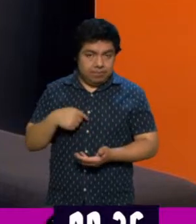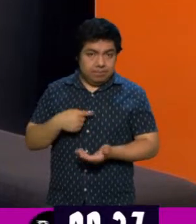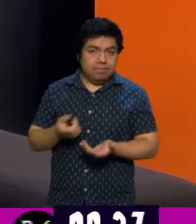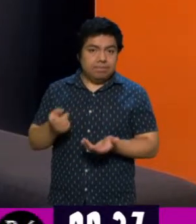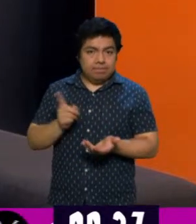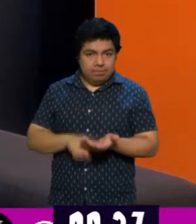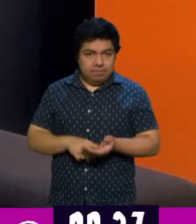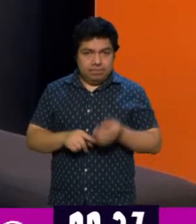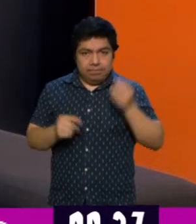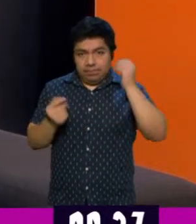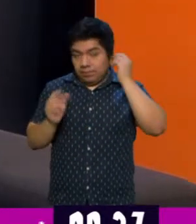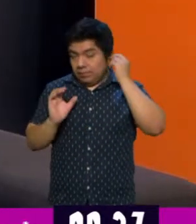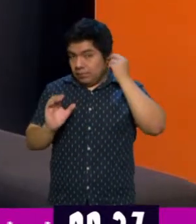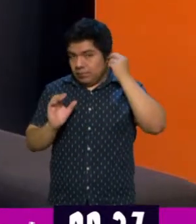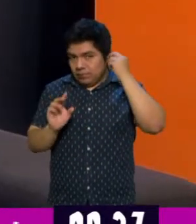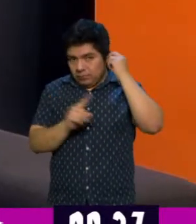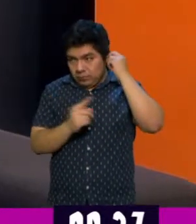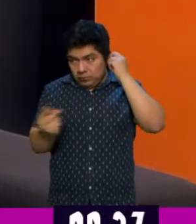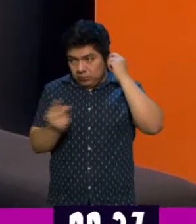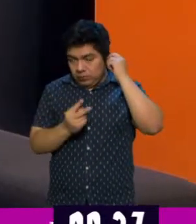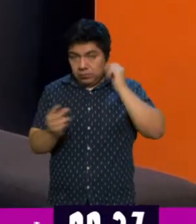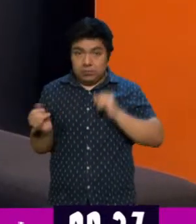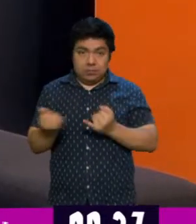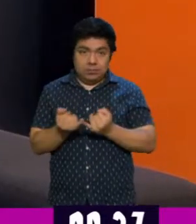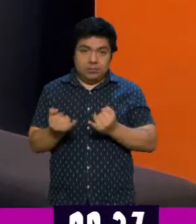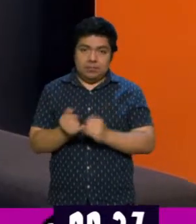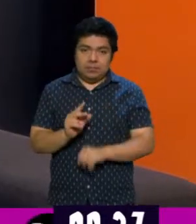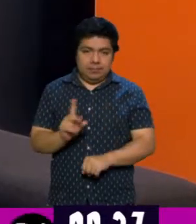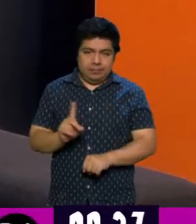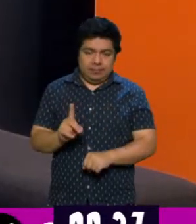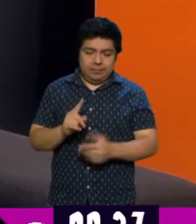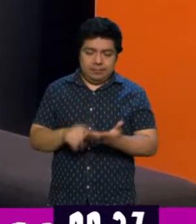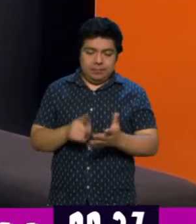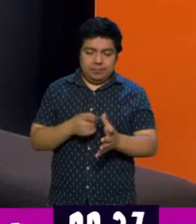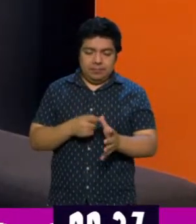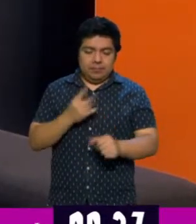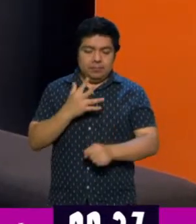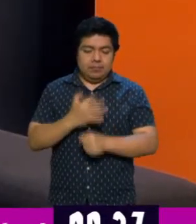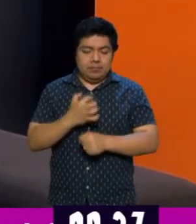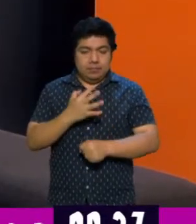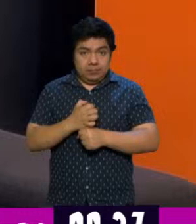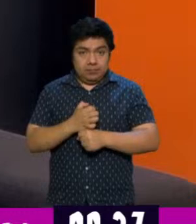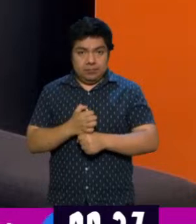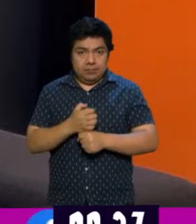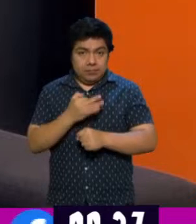No, bestialidad. no es lo mismo. Aguas, no es lo mismo. Claro. El quinto, el